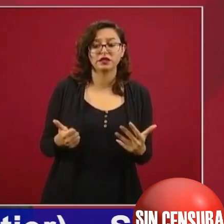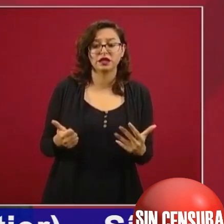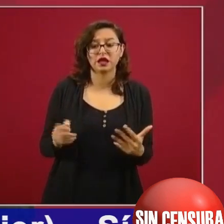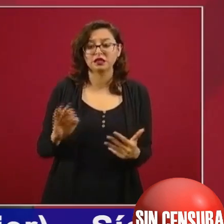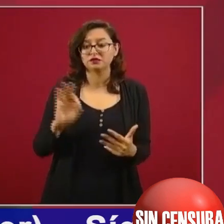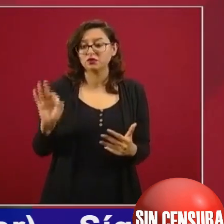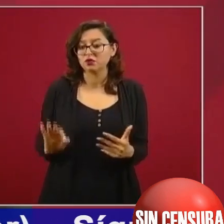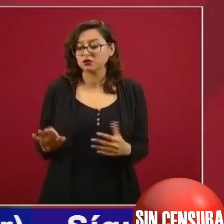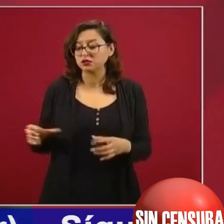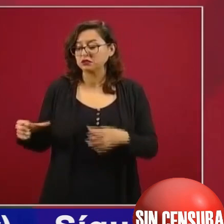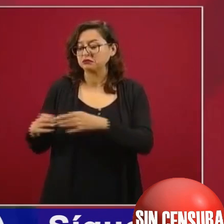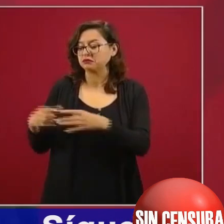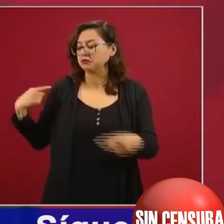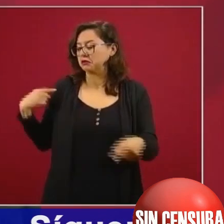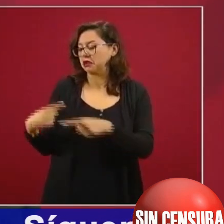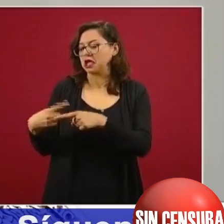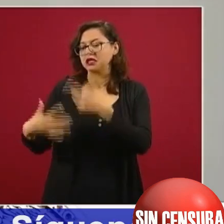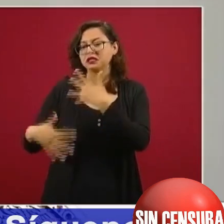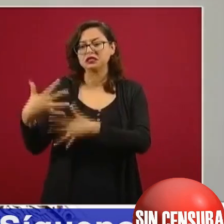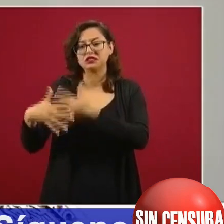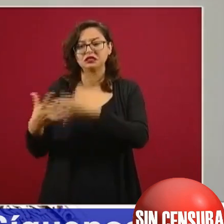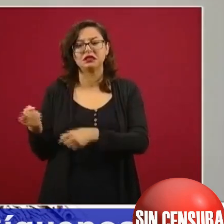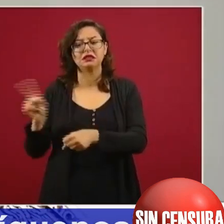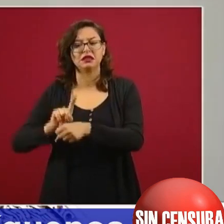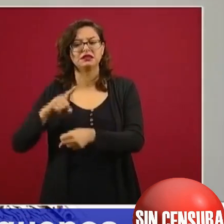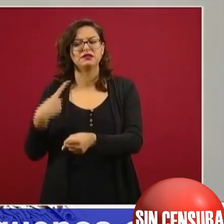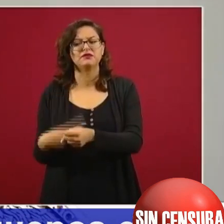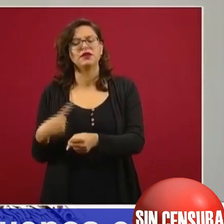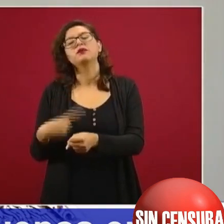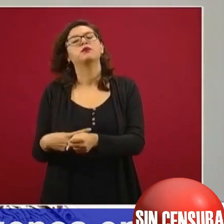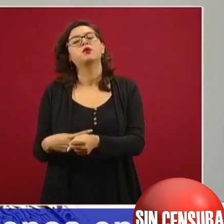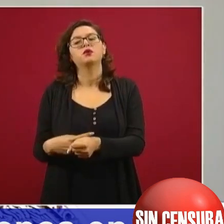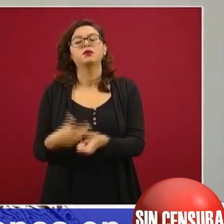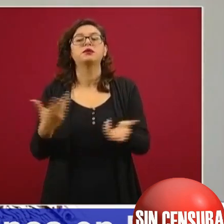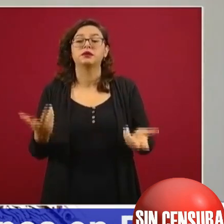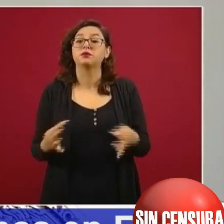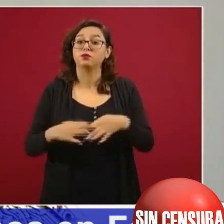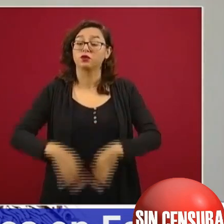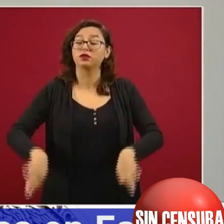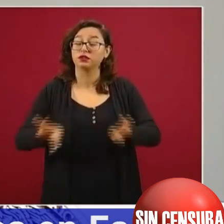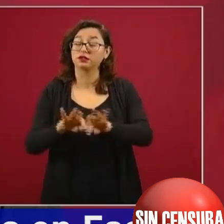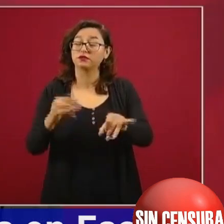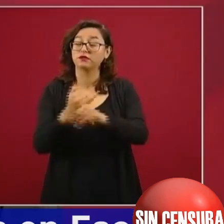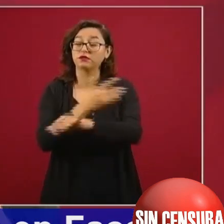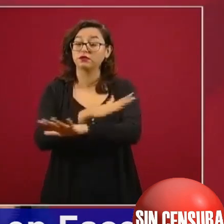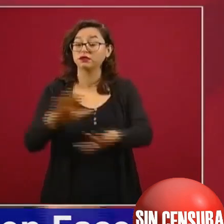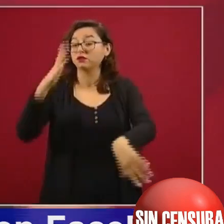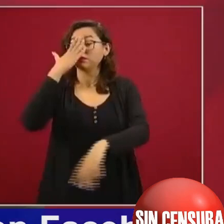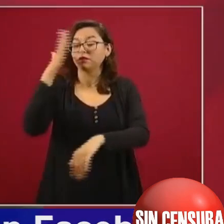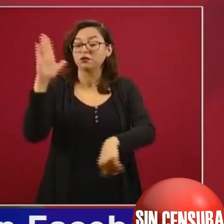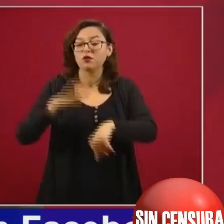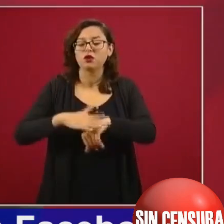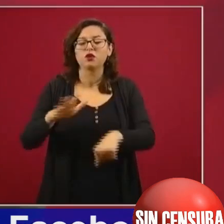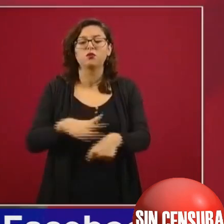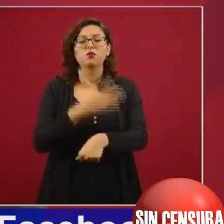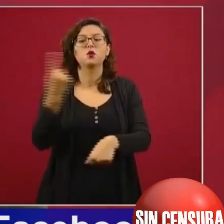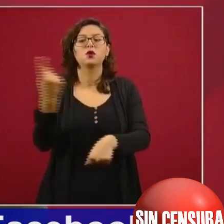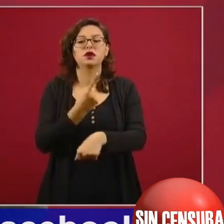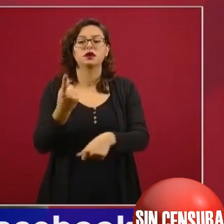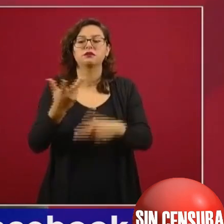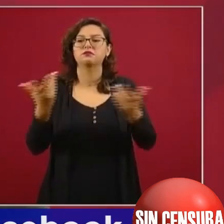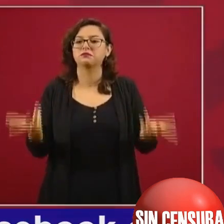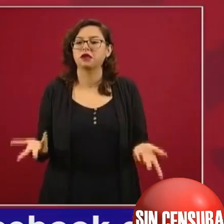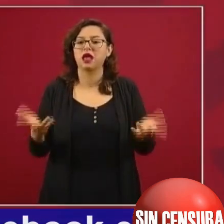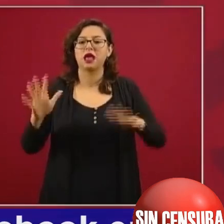de la última quincena. Esto es importante, de cuando en cuando lo recordamos. En la narrativa